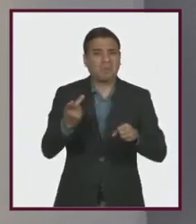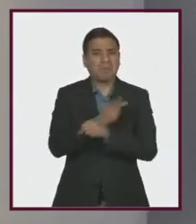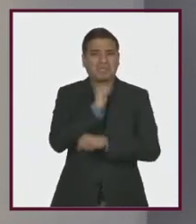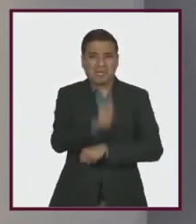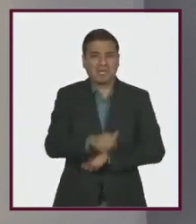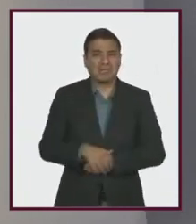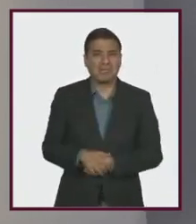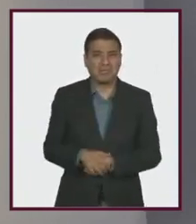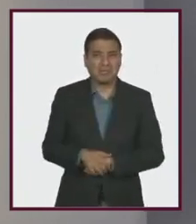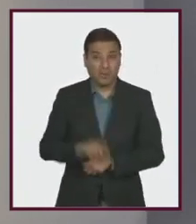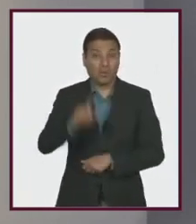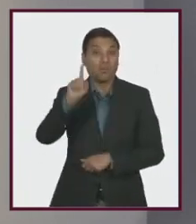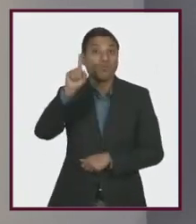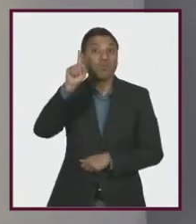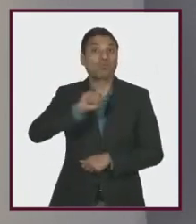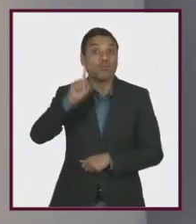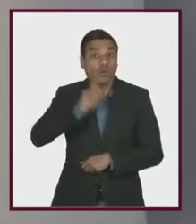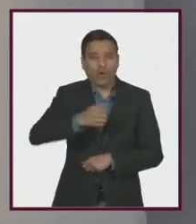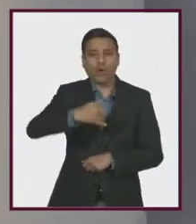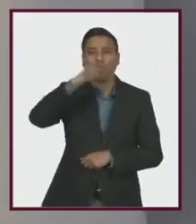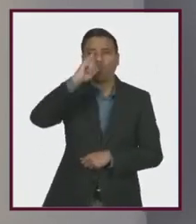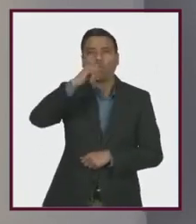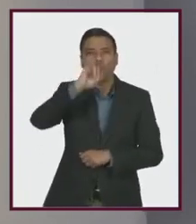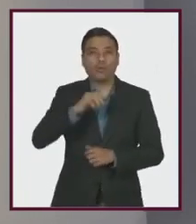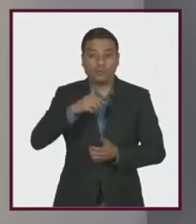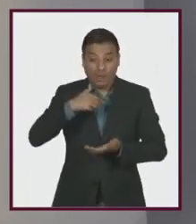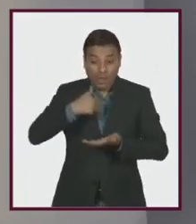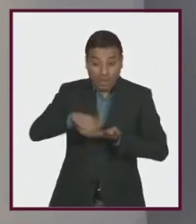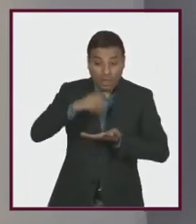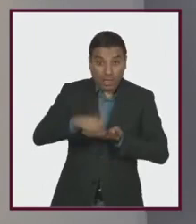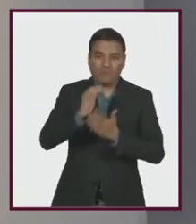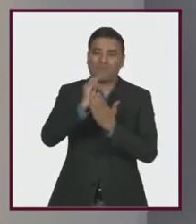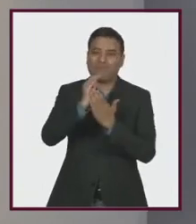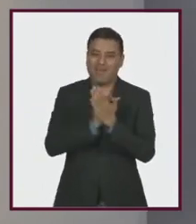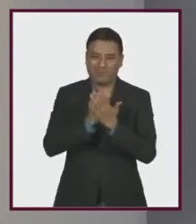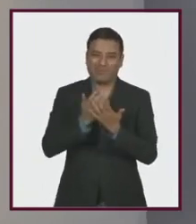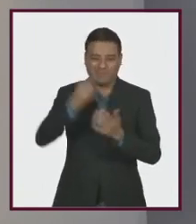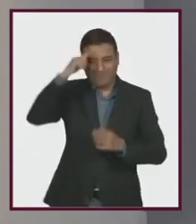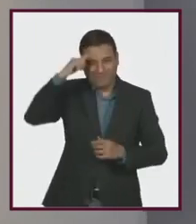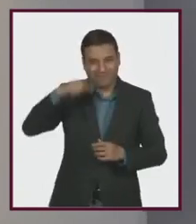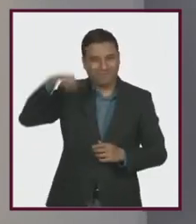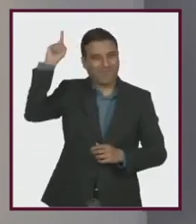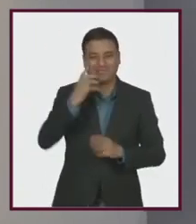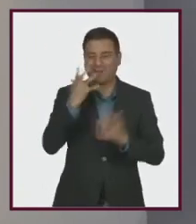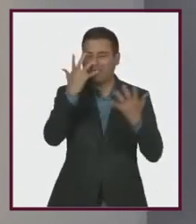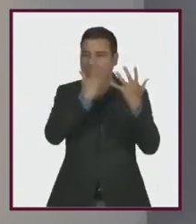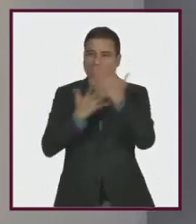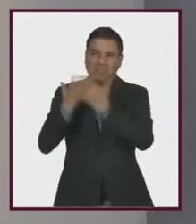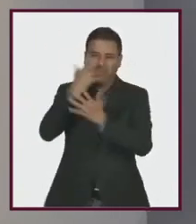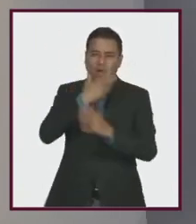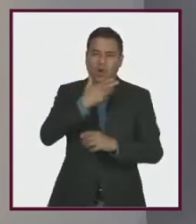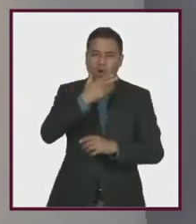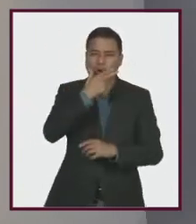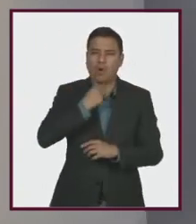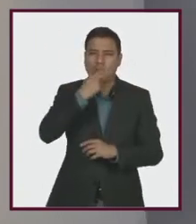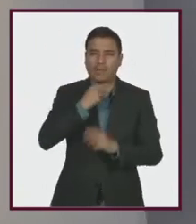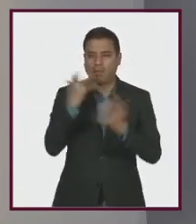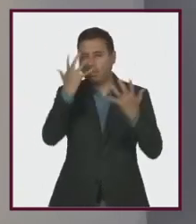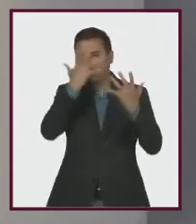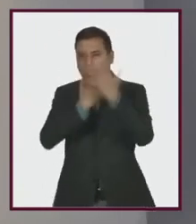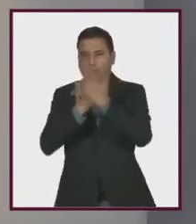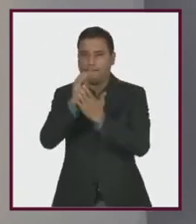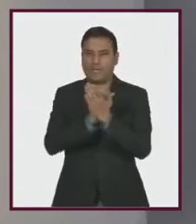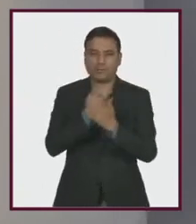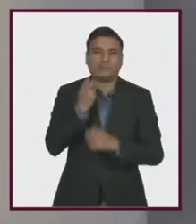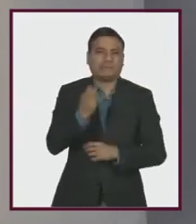mujeres que metabolizamos mucho más lento y entonces pues, es más fácil que se nos sube el alcohol a un hombre, por ejemplo, ¿no? Y eso solo tiene que ver por